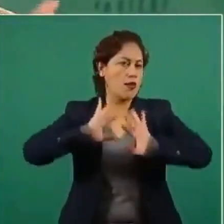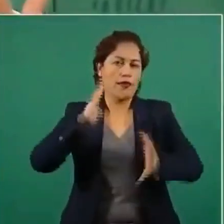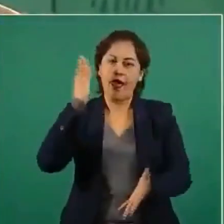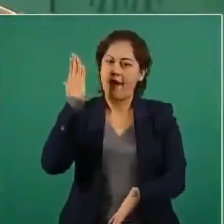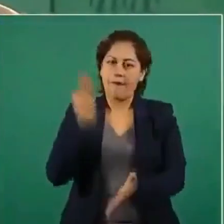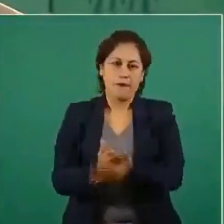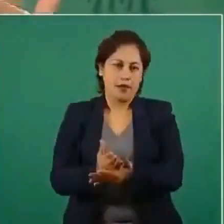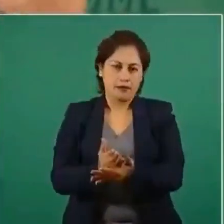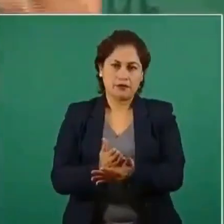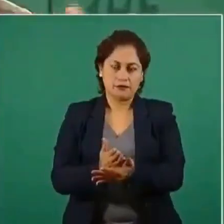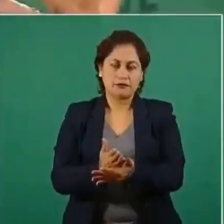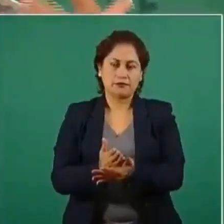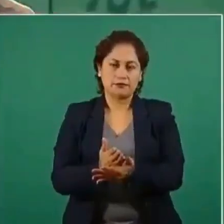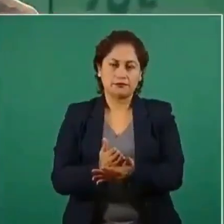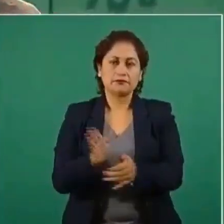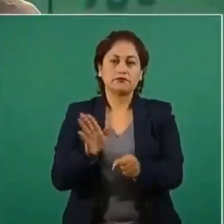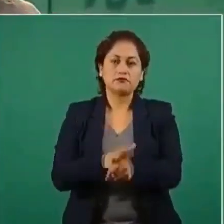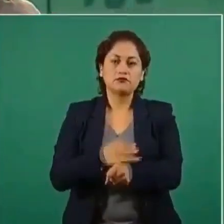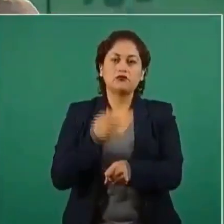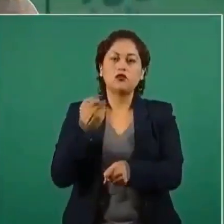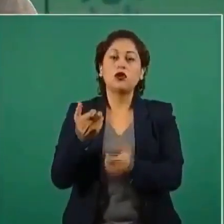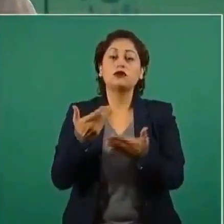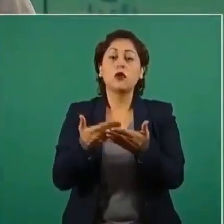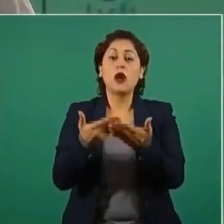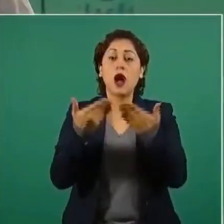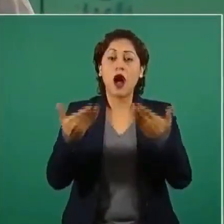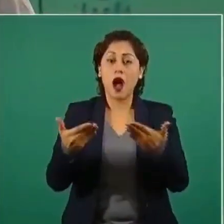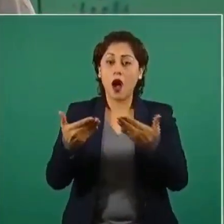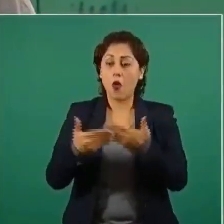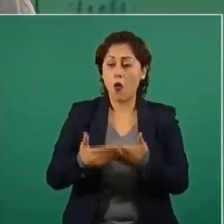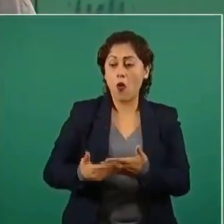que inventar